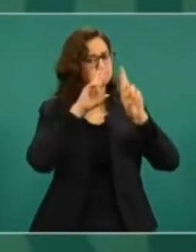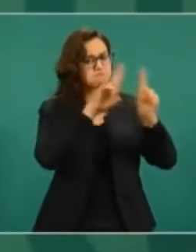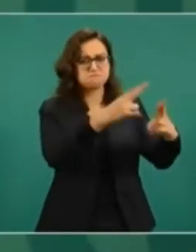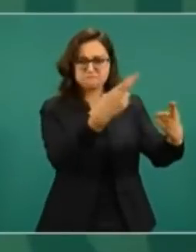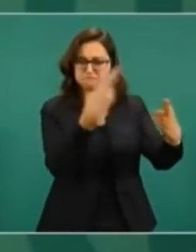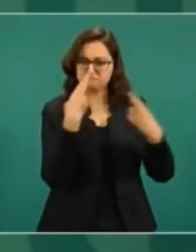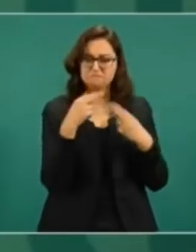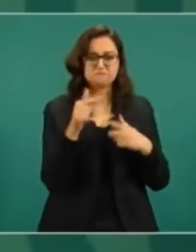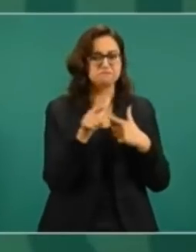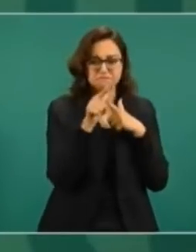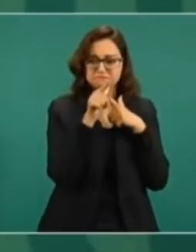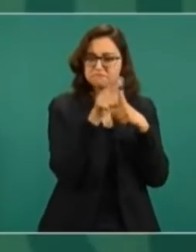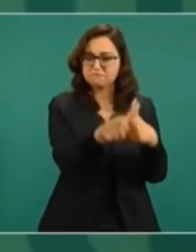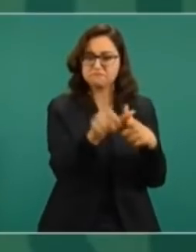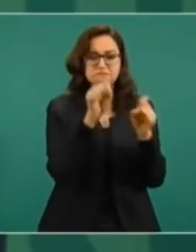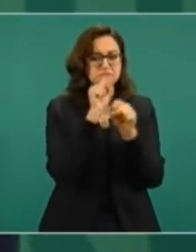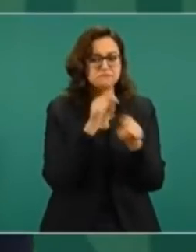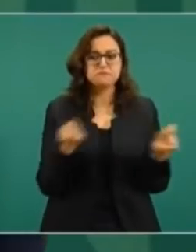Cuando